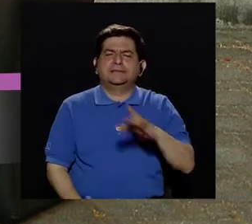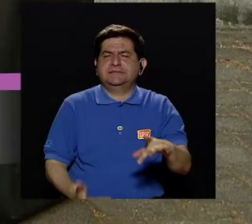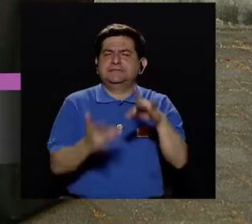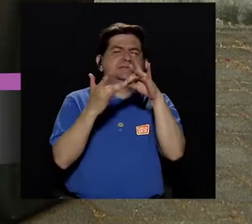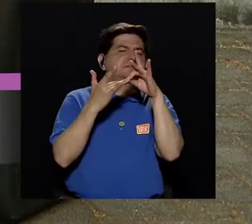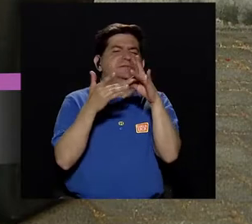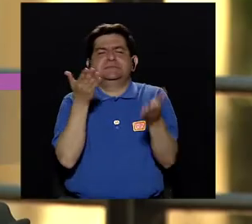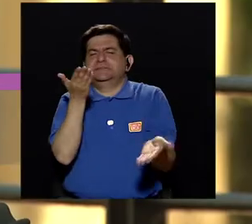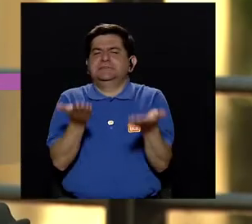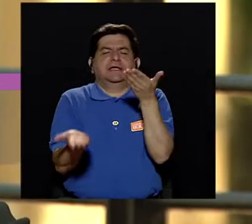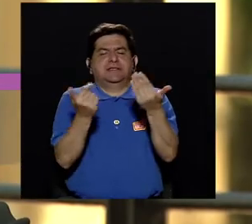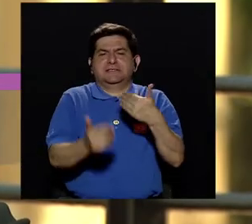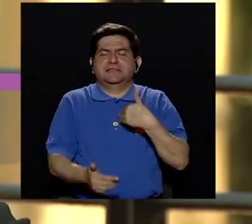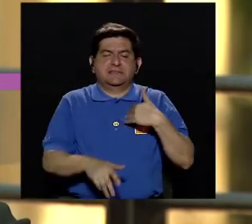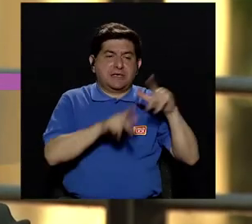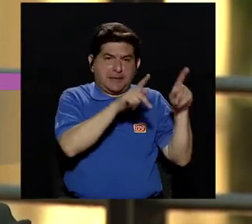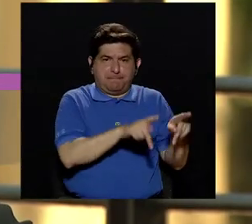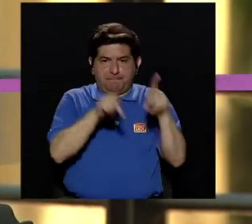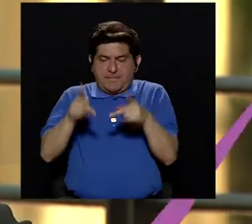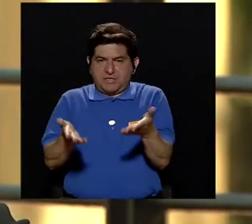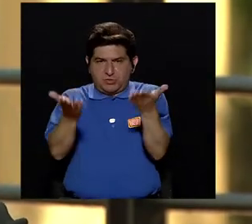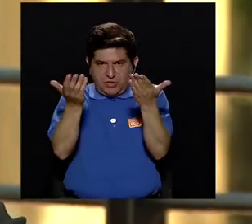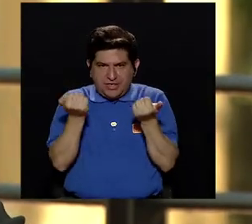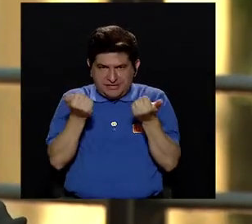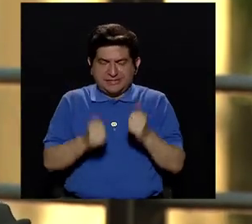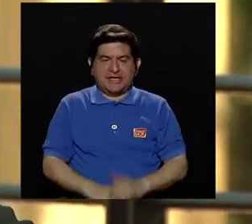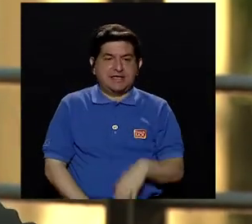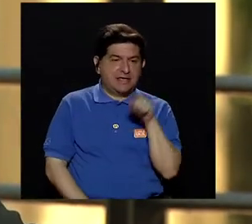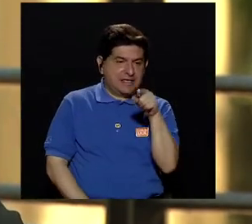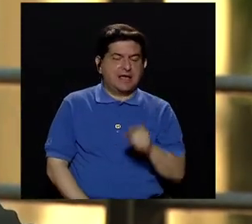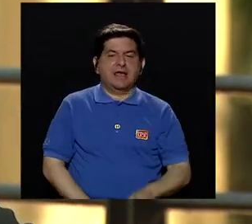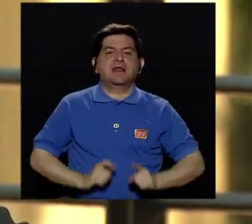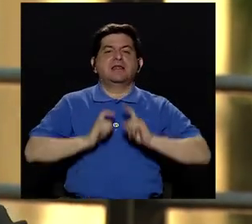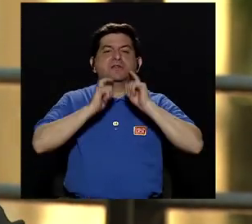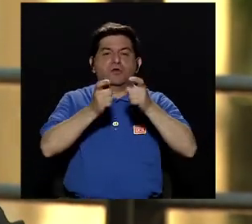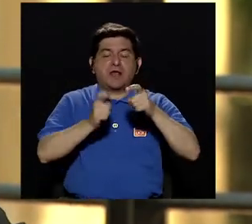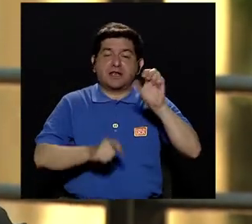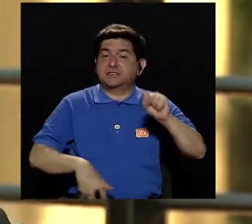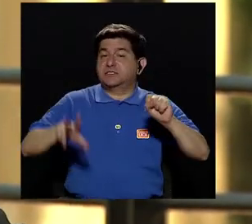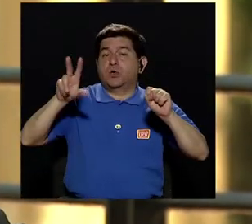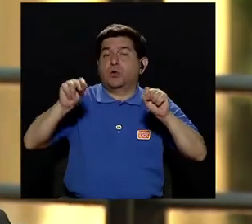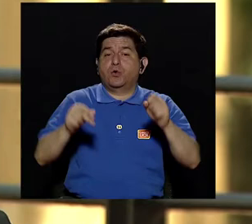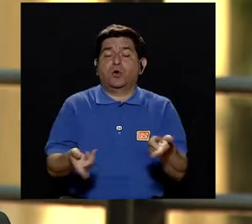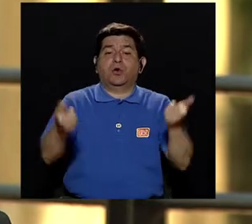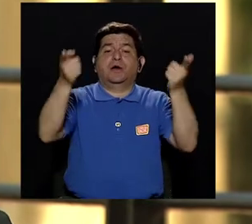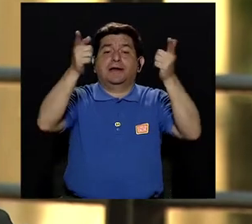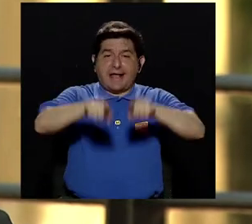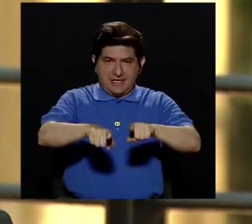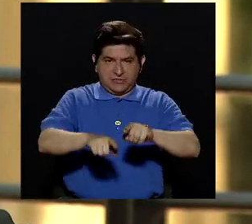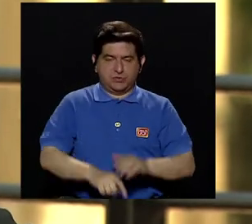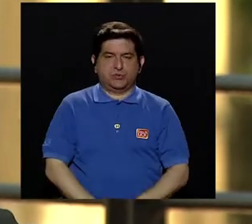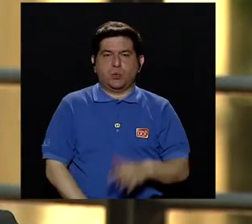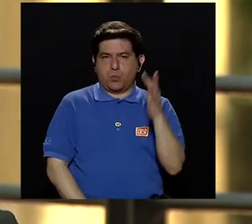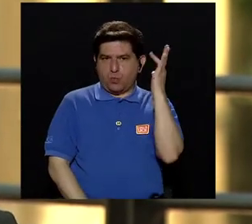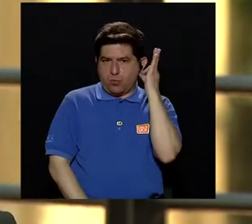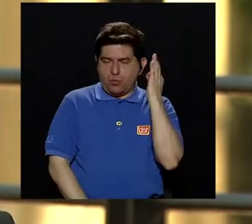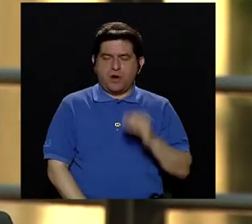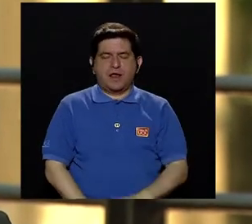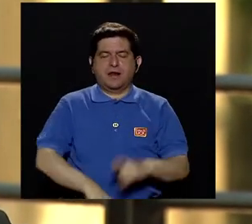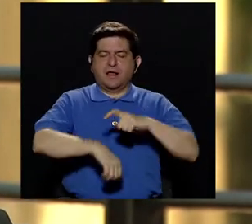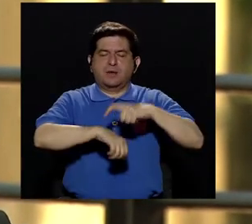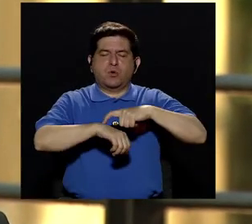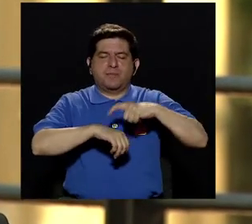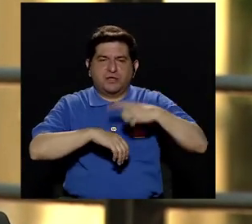particularidades de algunas personas que quisieran donar, si efectivamente se puede o no. Es el caso, por ejemplo, de una mujer con